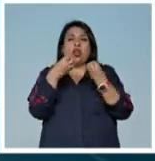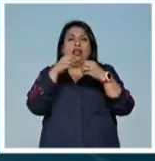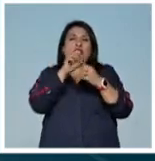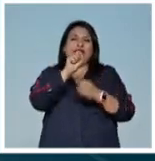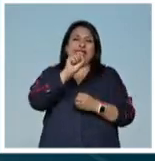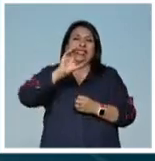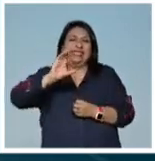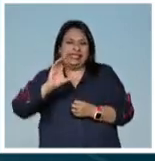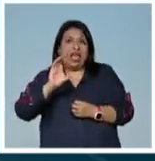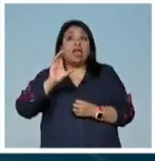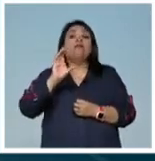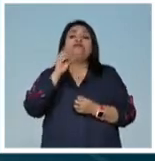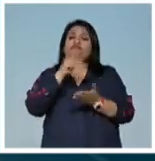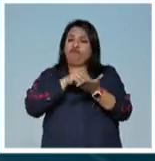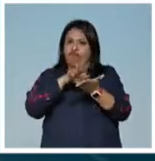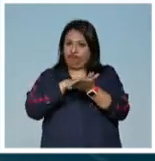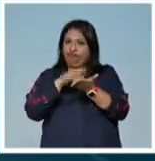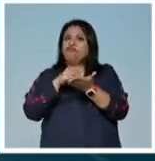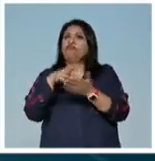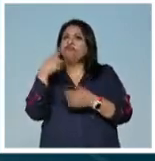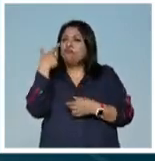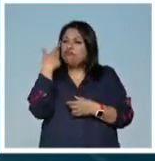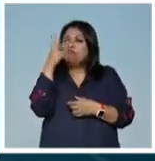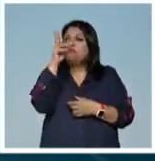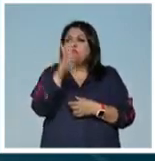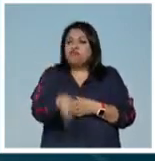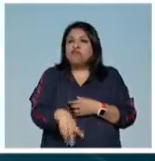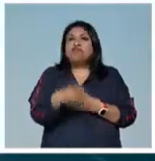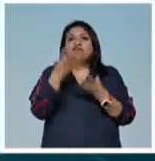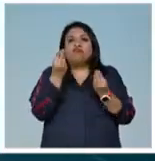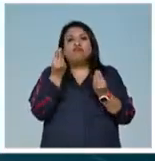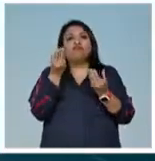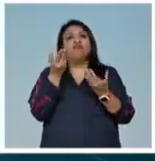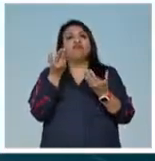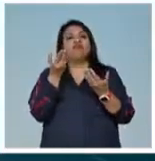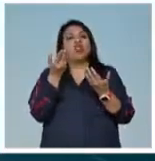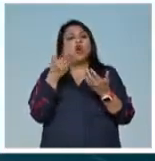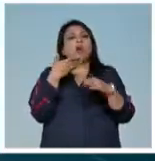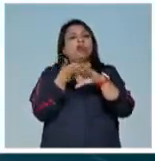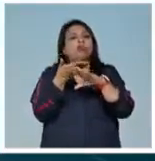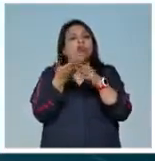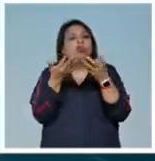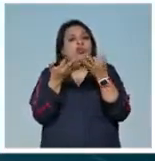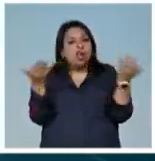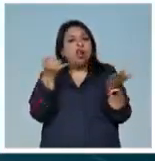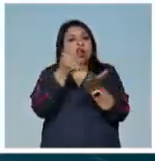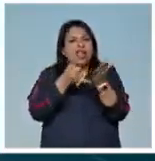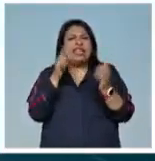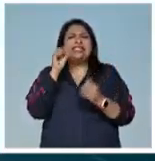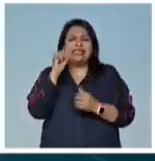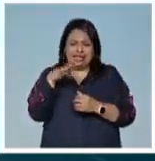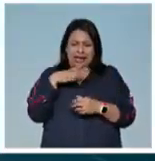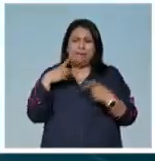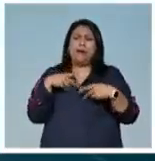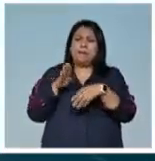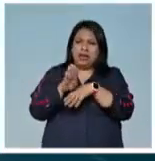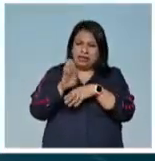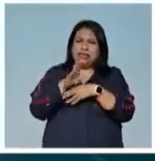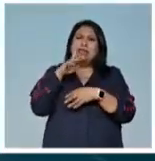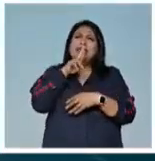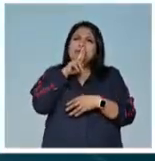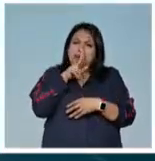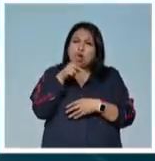sociedad civil han documentado numerosas prácticas agrícolas que degradan la tierra. Sí hay agricultores brasileños que buscan